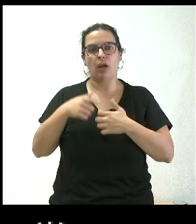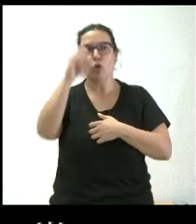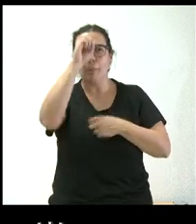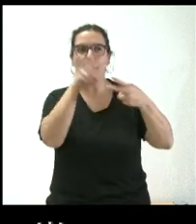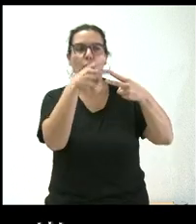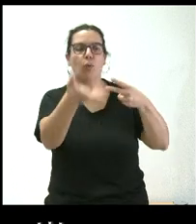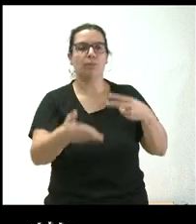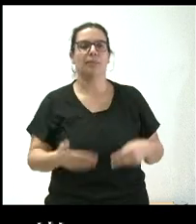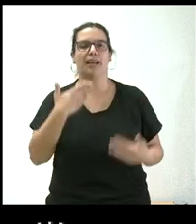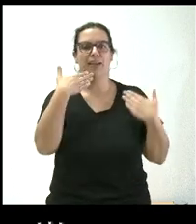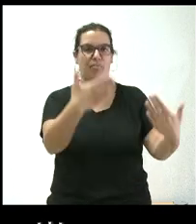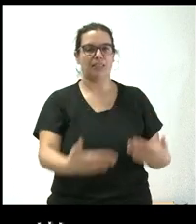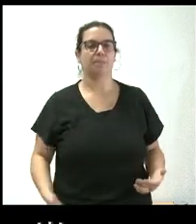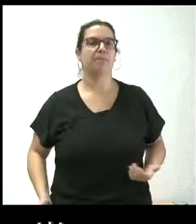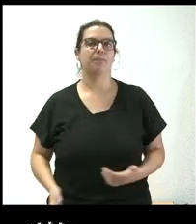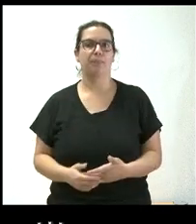Muchas